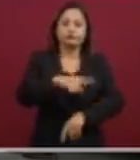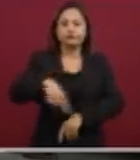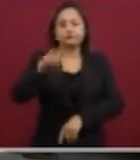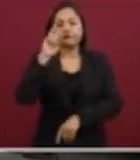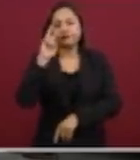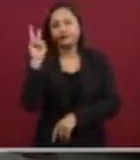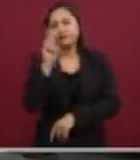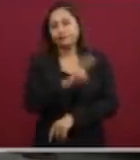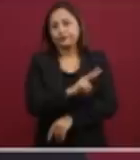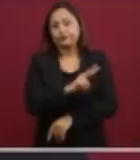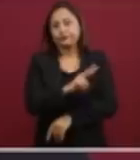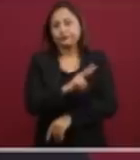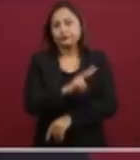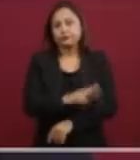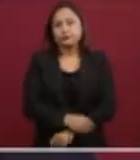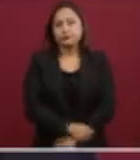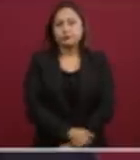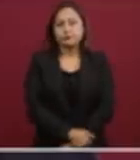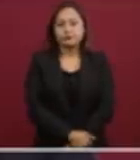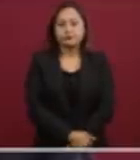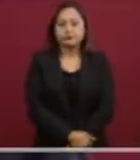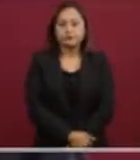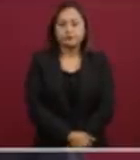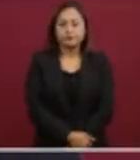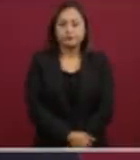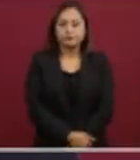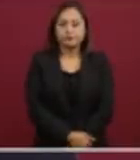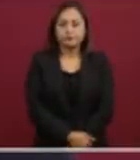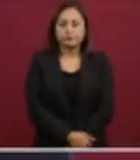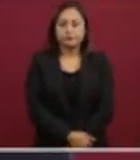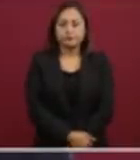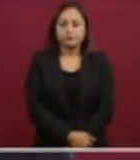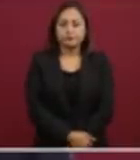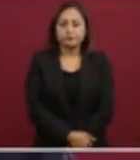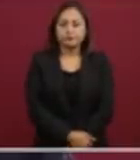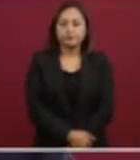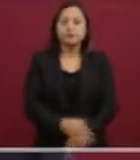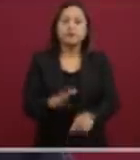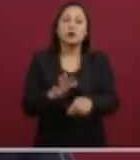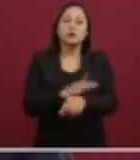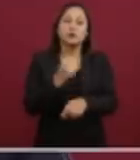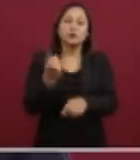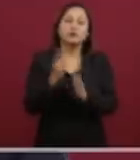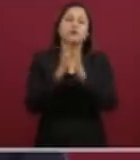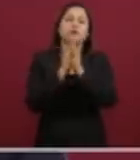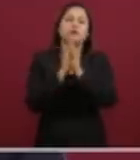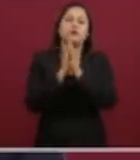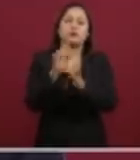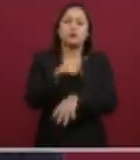porque nos tienen que ayudar